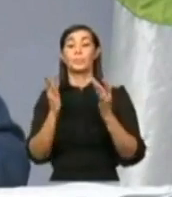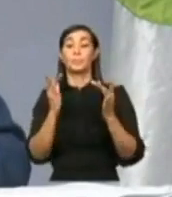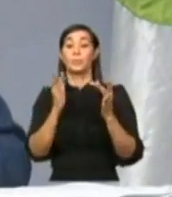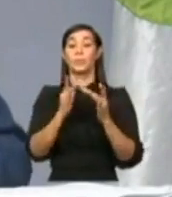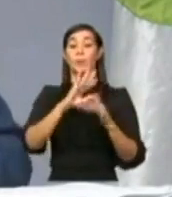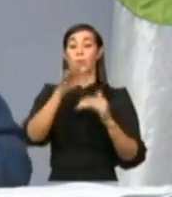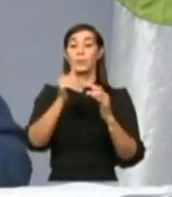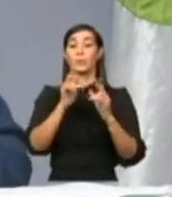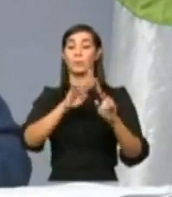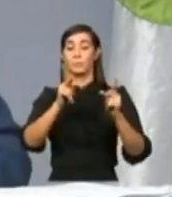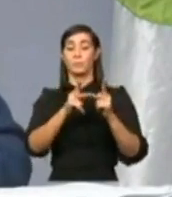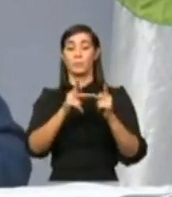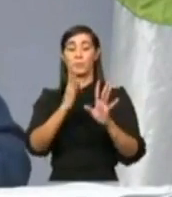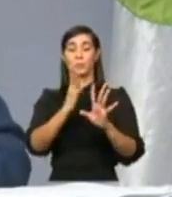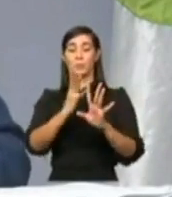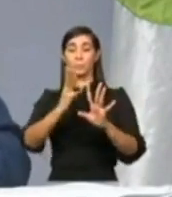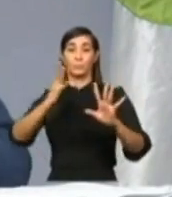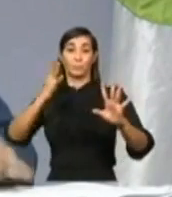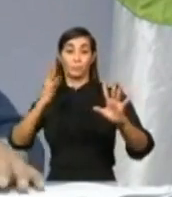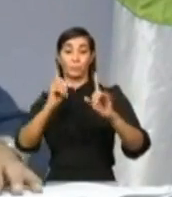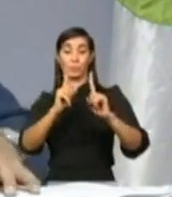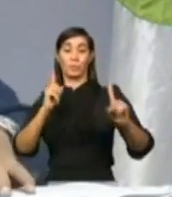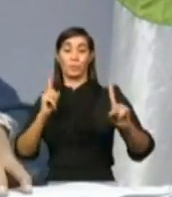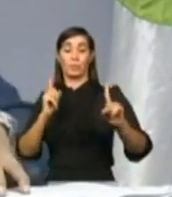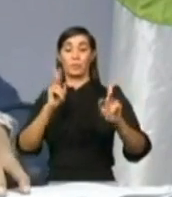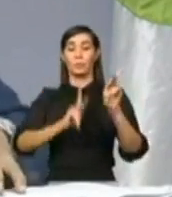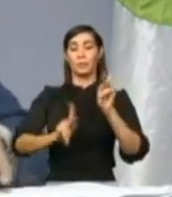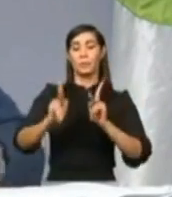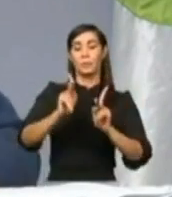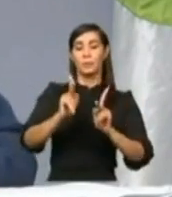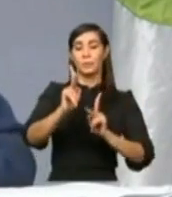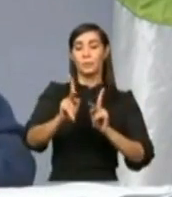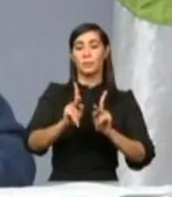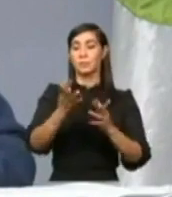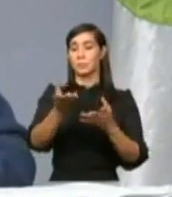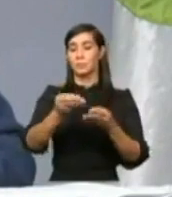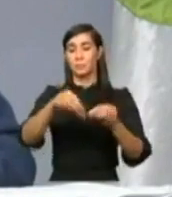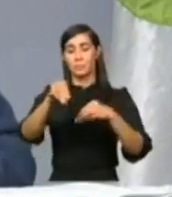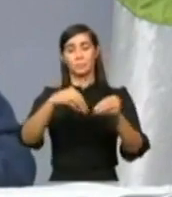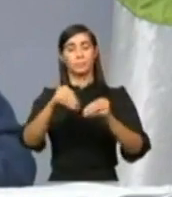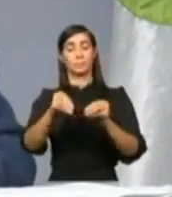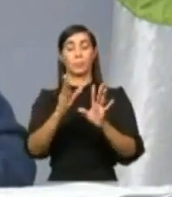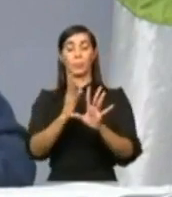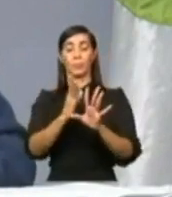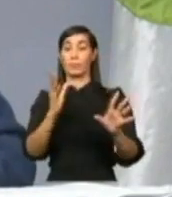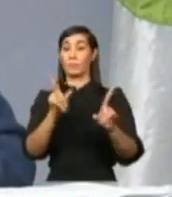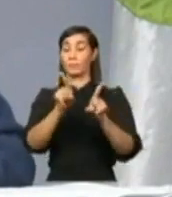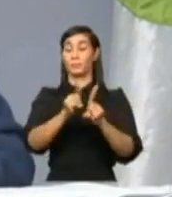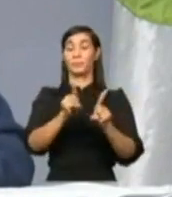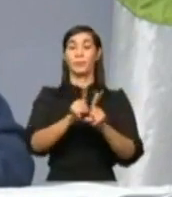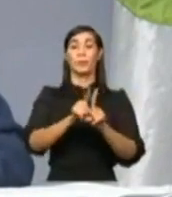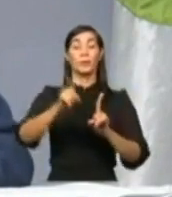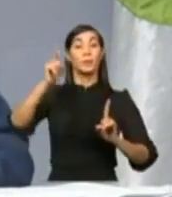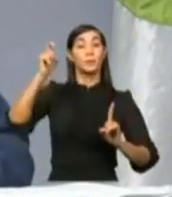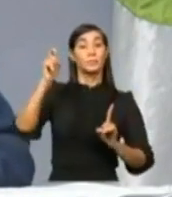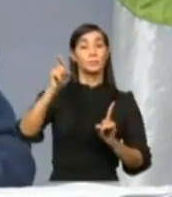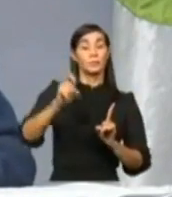la distancia entre los visitantes y clientes e igualmente